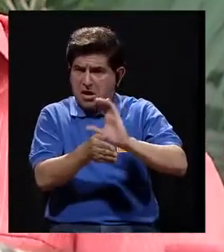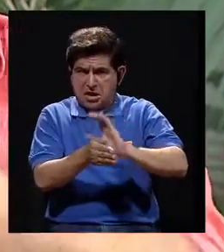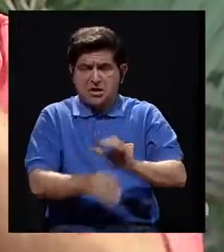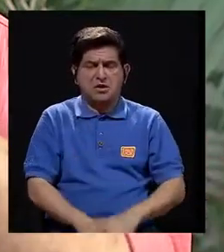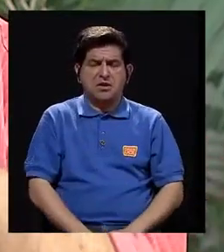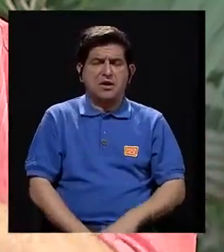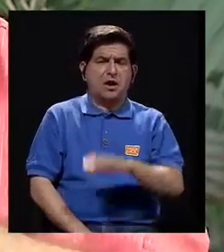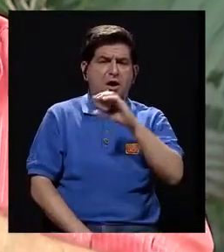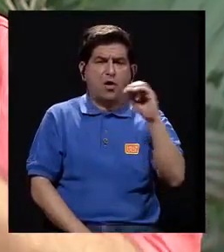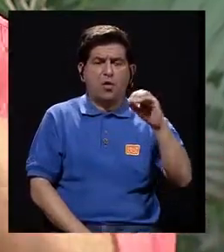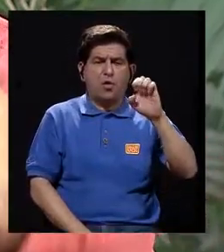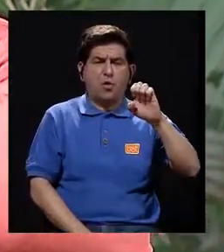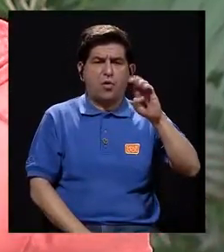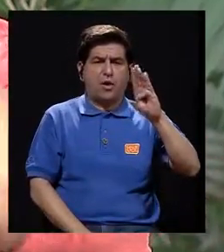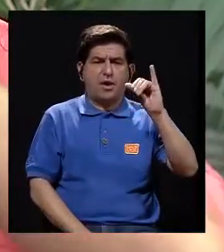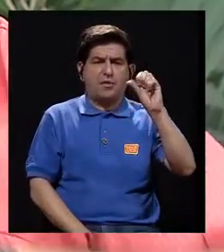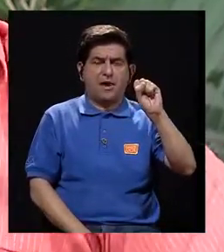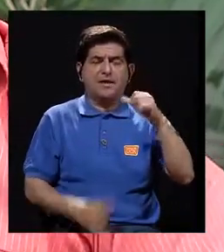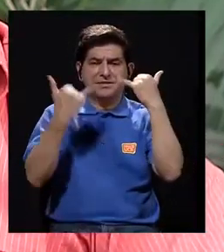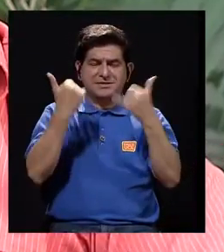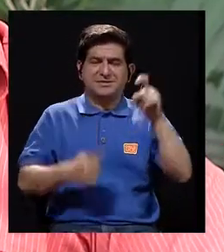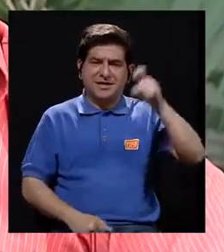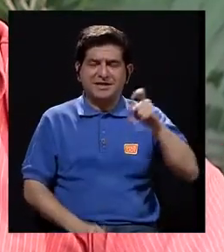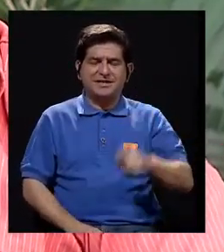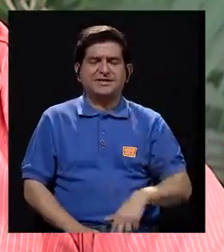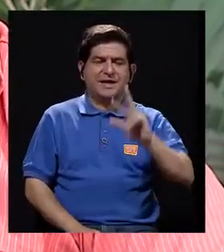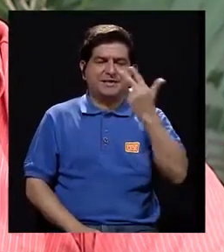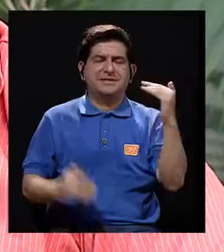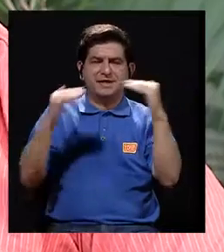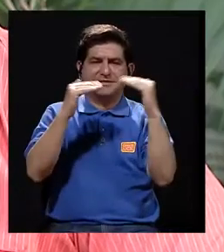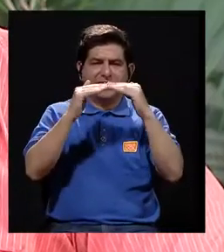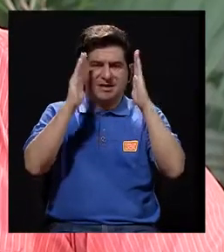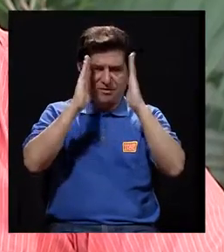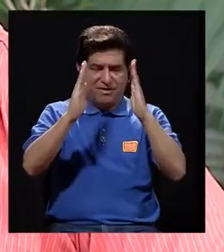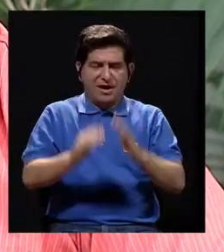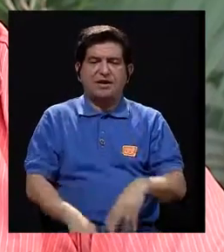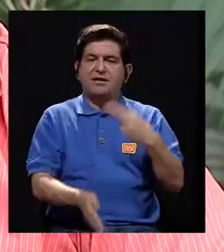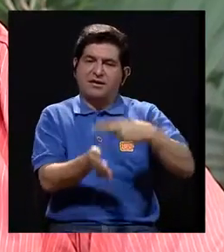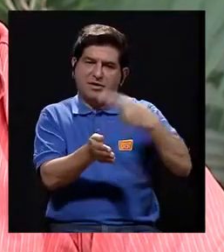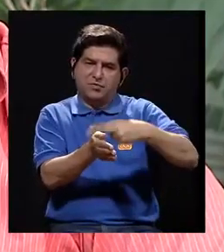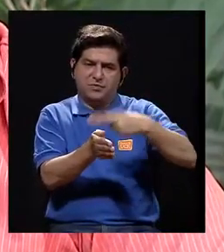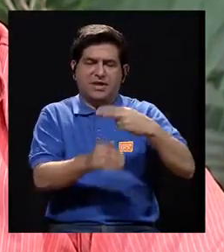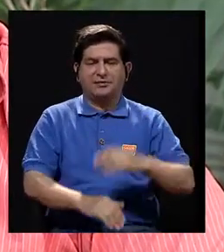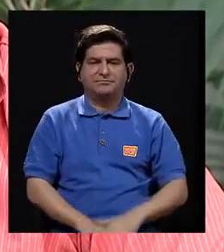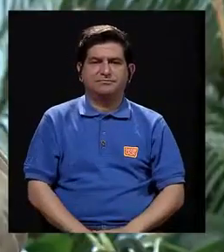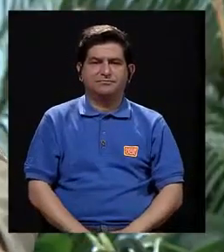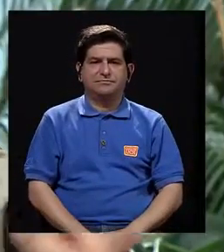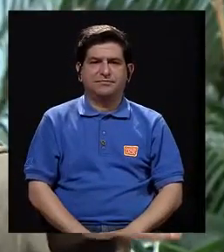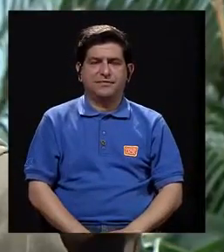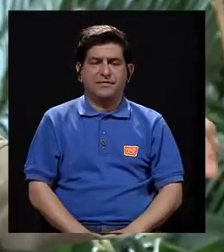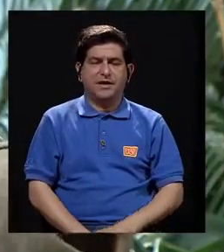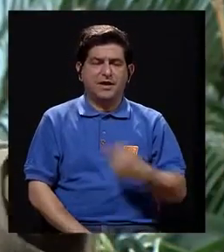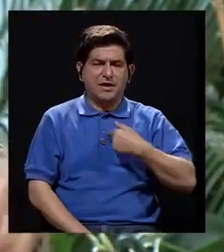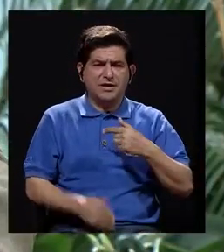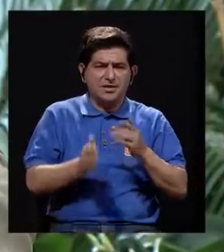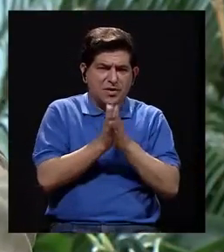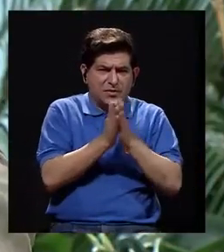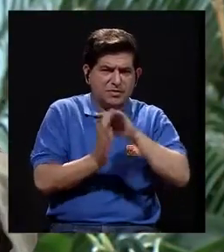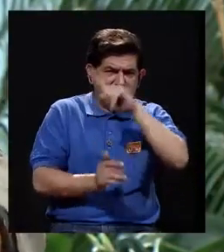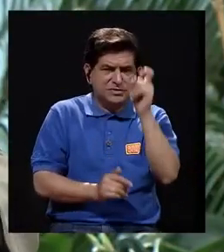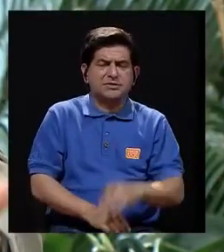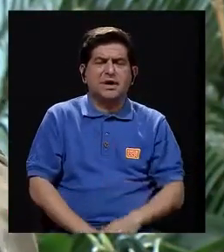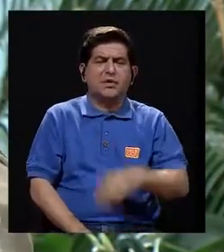EBAIS, principalmente los EBAIS, a tener que ya ser controlada a nivel del tercer nivel de un hospital. Ándale, voy a robarme el espacio de Fabiola